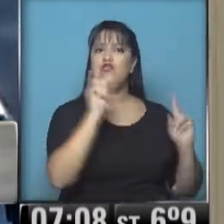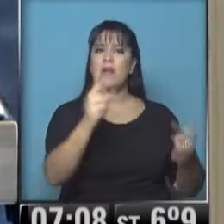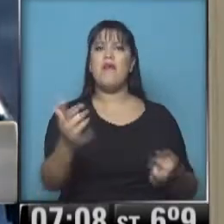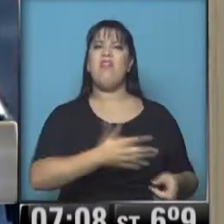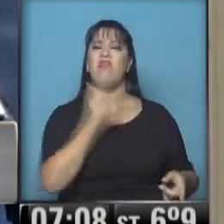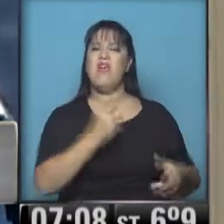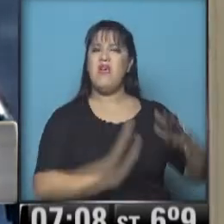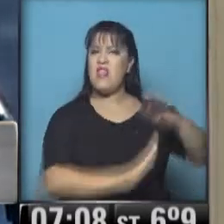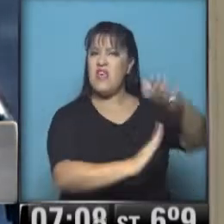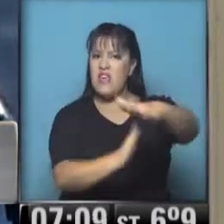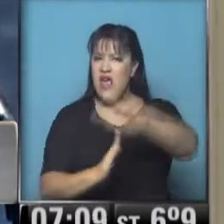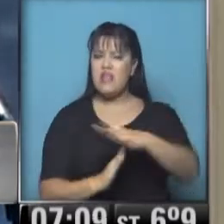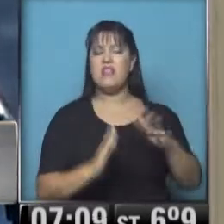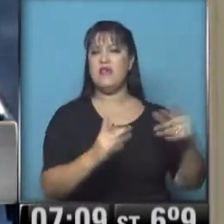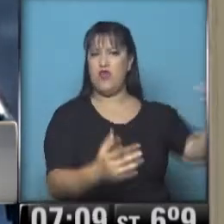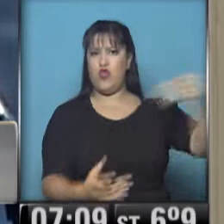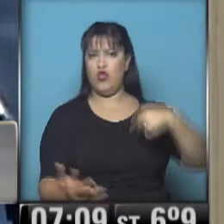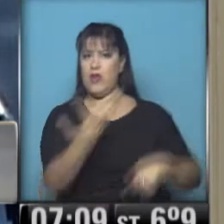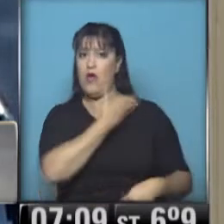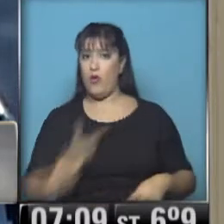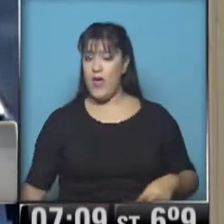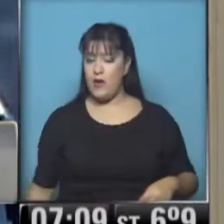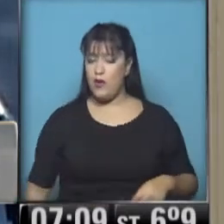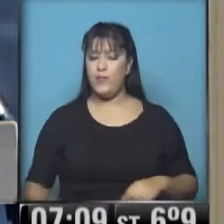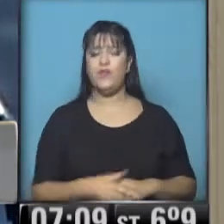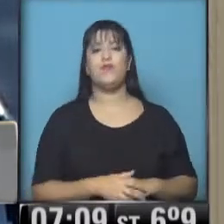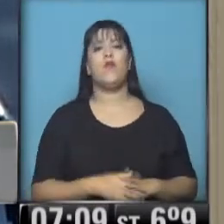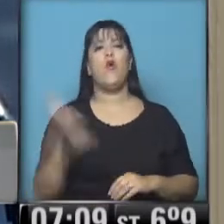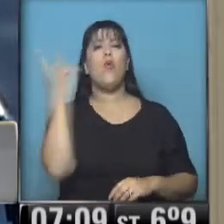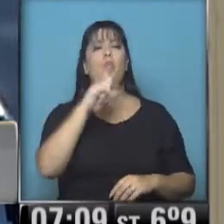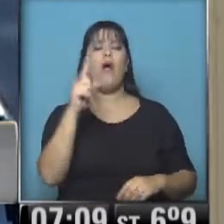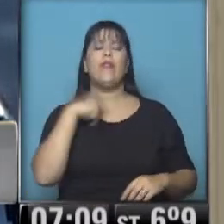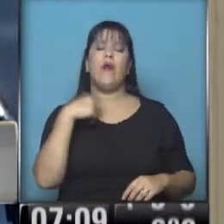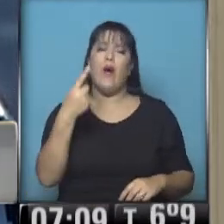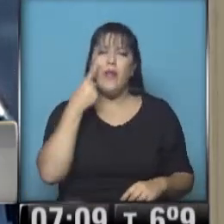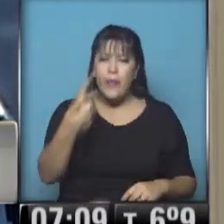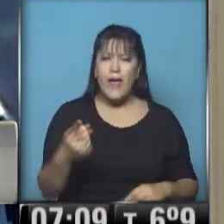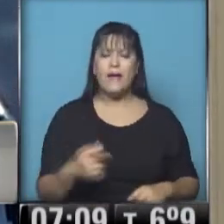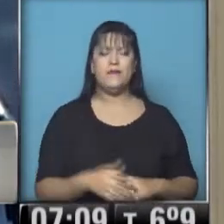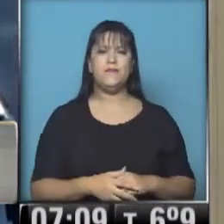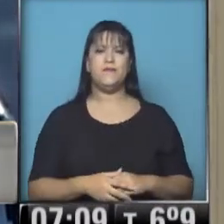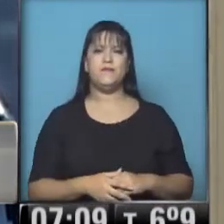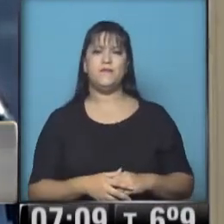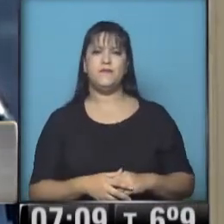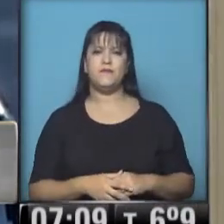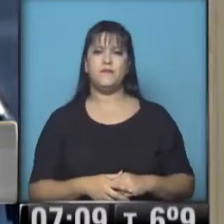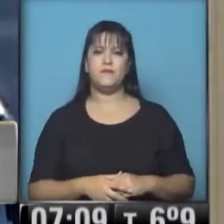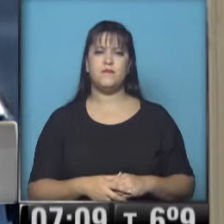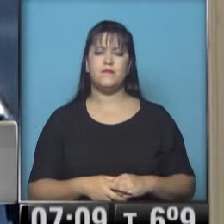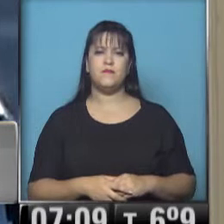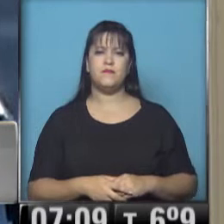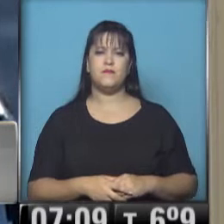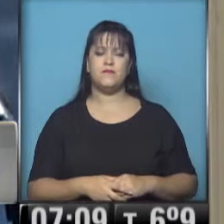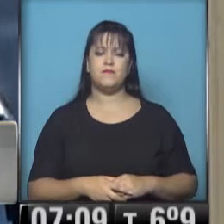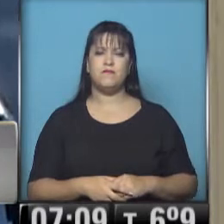sindicales opositores cuando uno observa claramente la